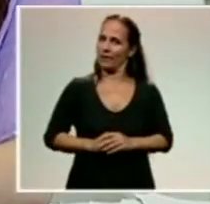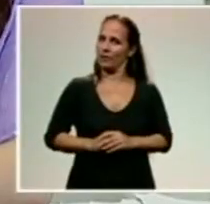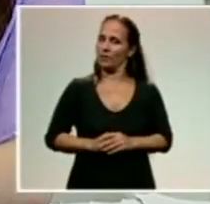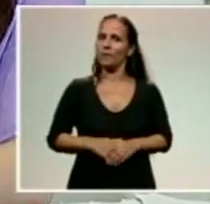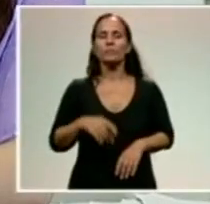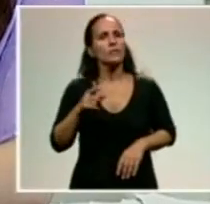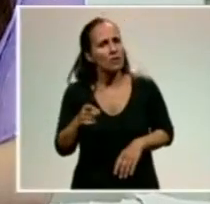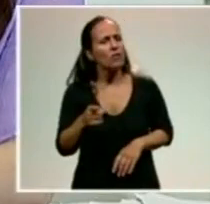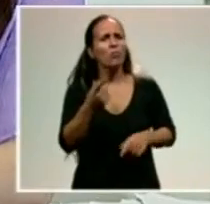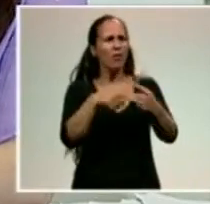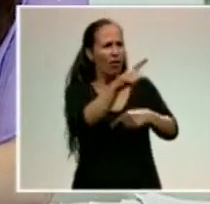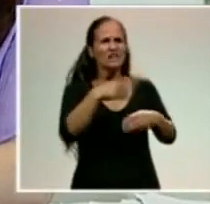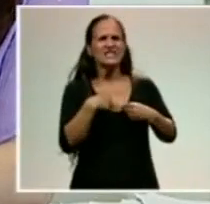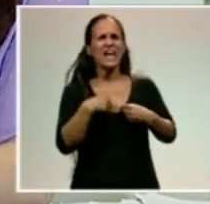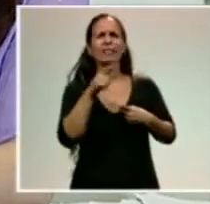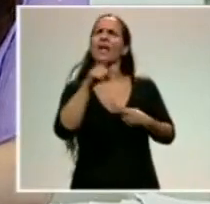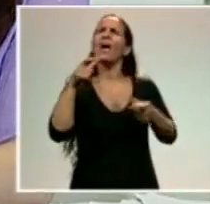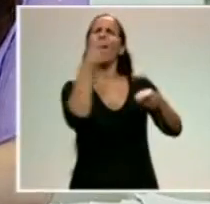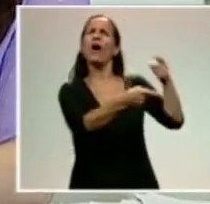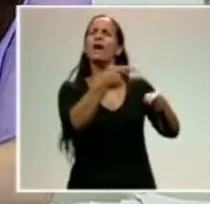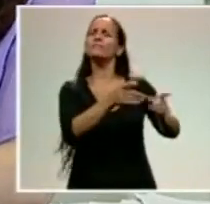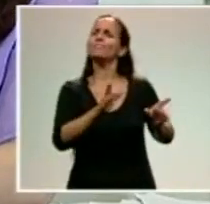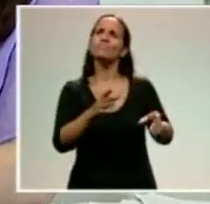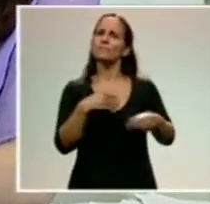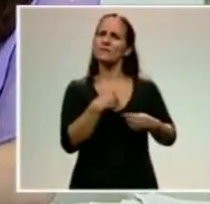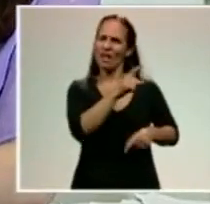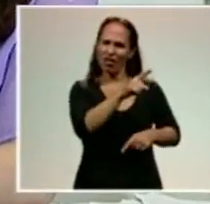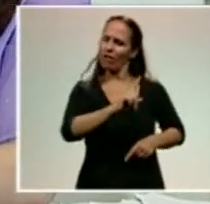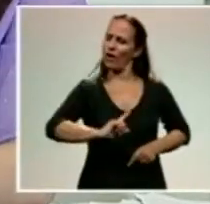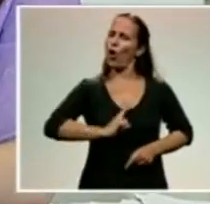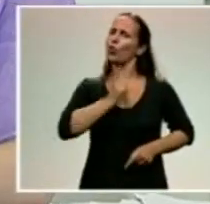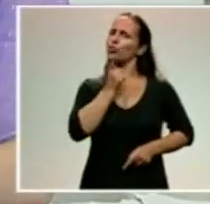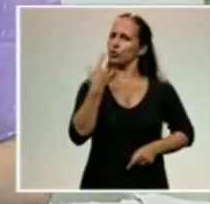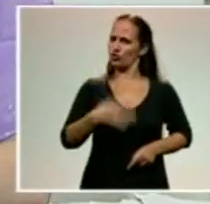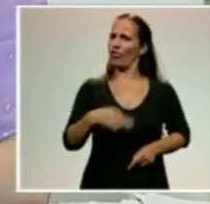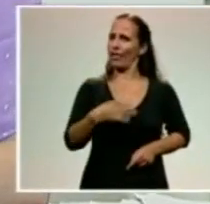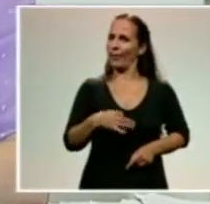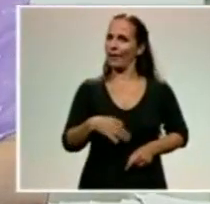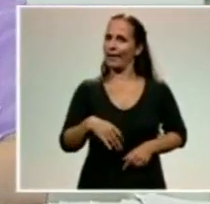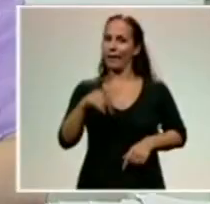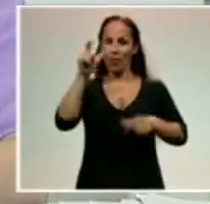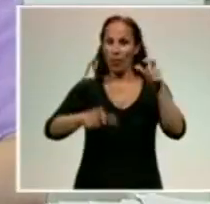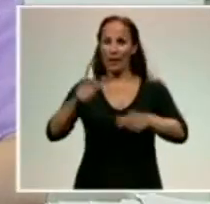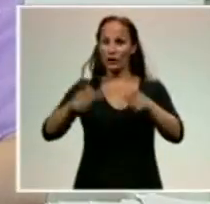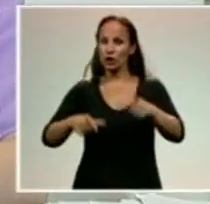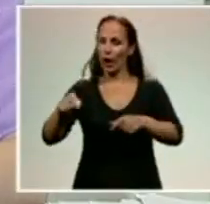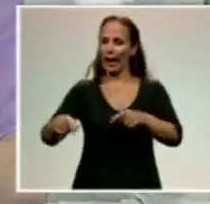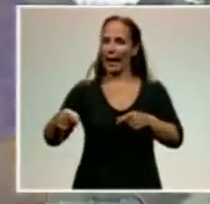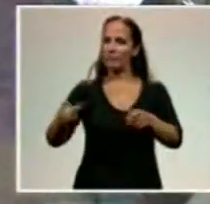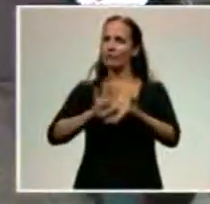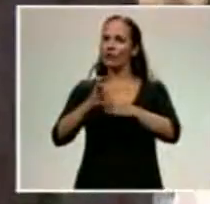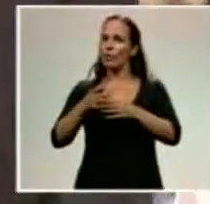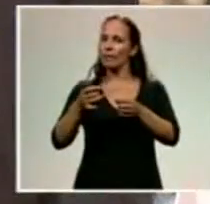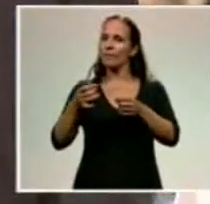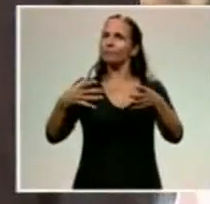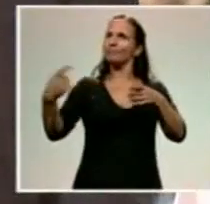Florencio, no te tenés que sentir atacado, te tenés que sentir honrado. Cuando te atacan los enemigos de tu país, como son los fondos